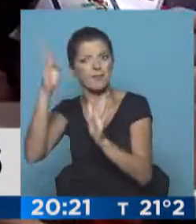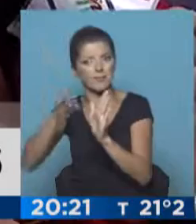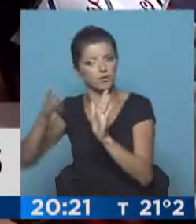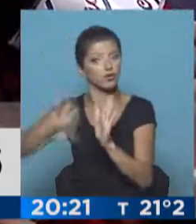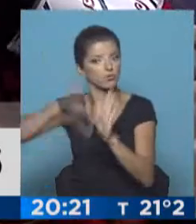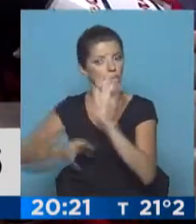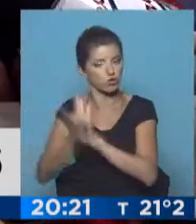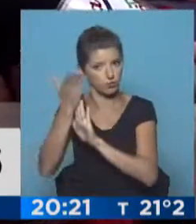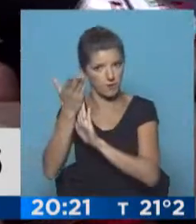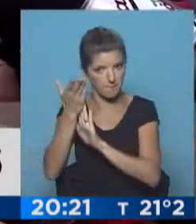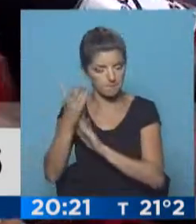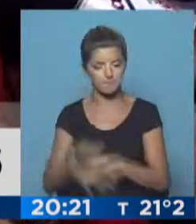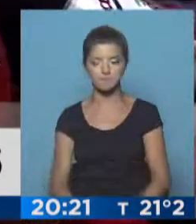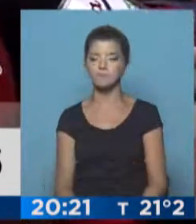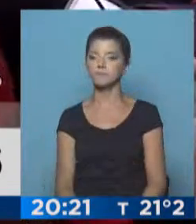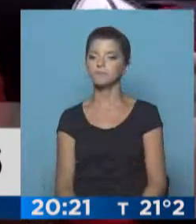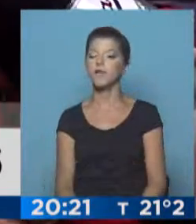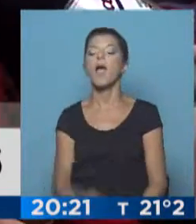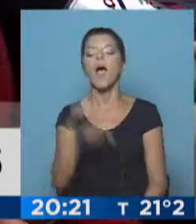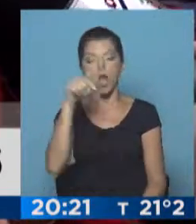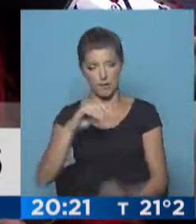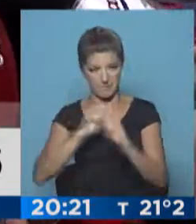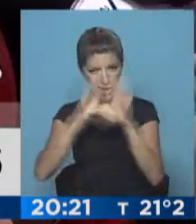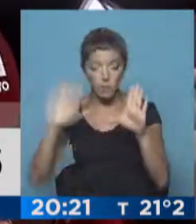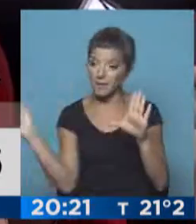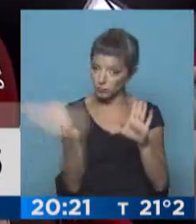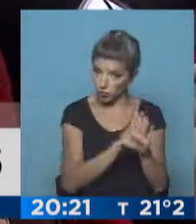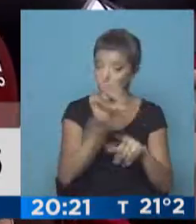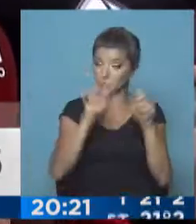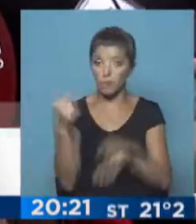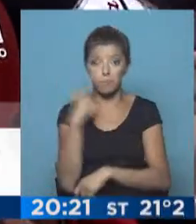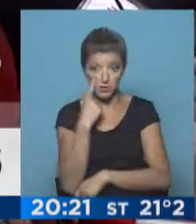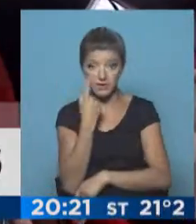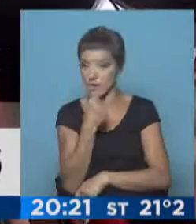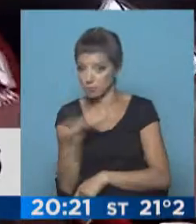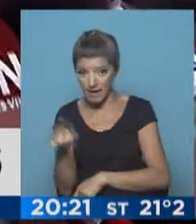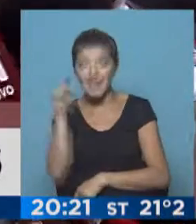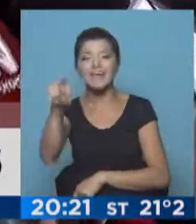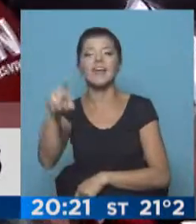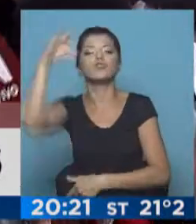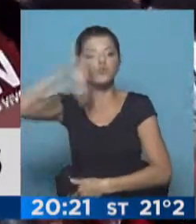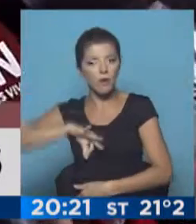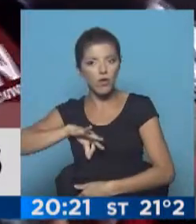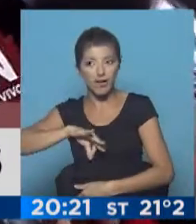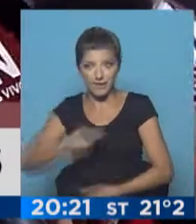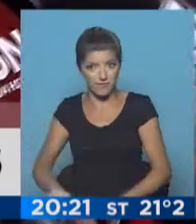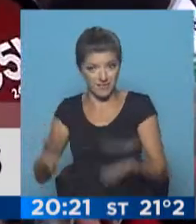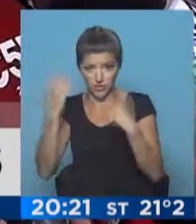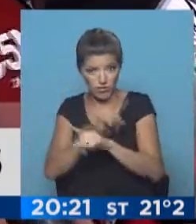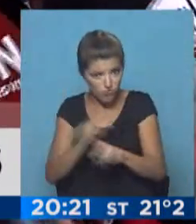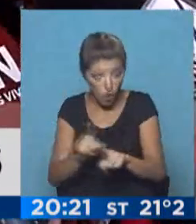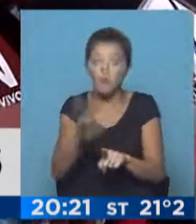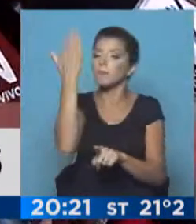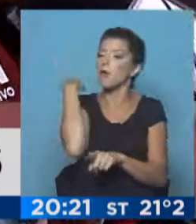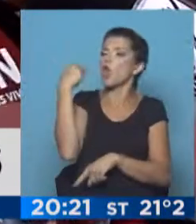claro a todos, y quedó claro para propios y extraños, que el salario no es inflación. Noviembre, diciembre,